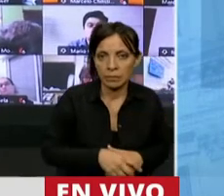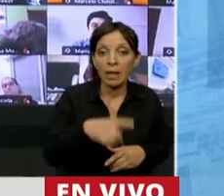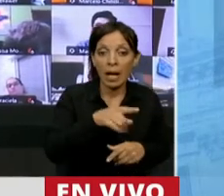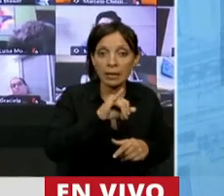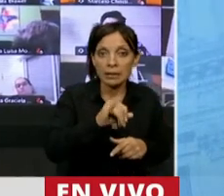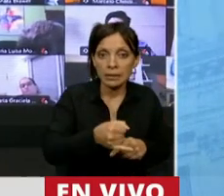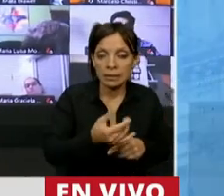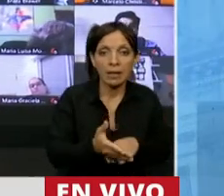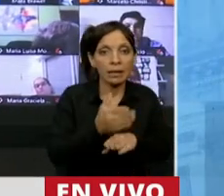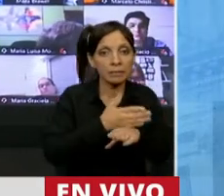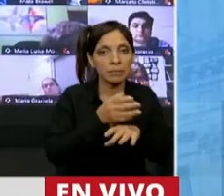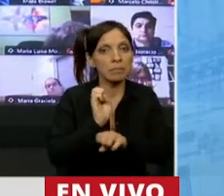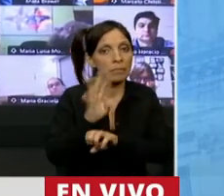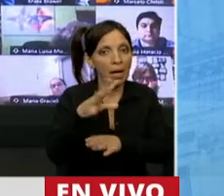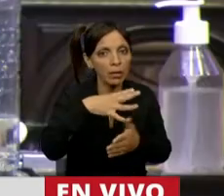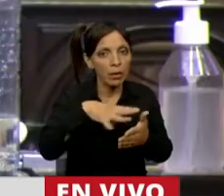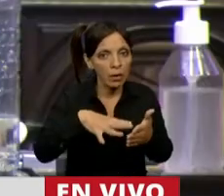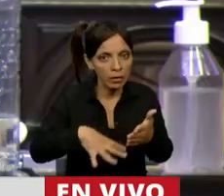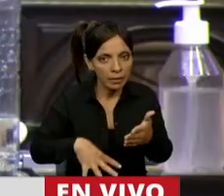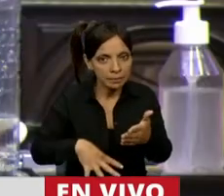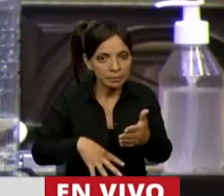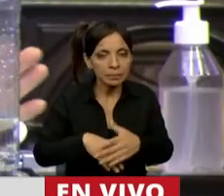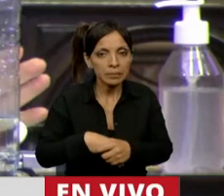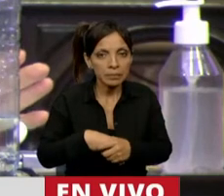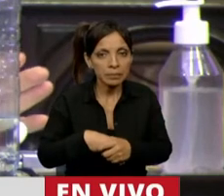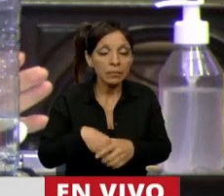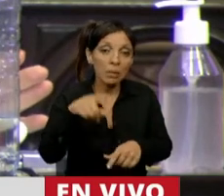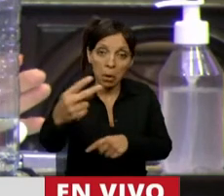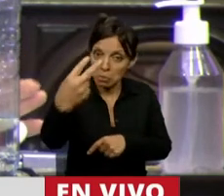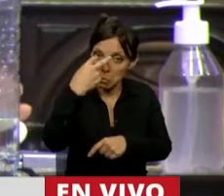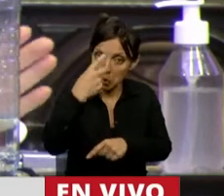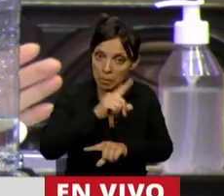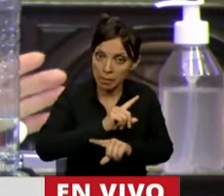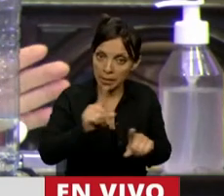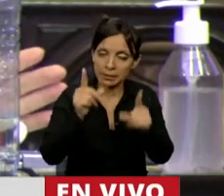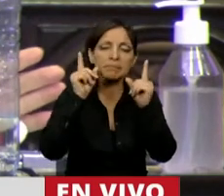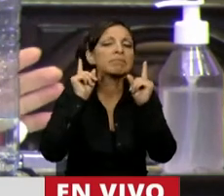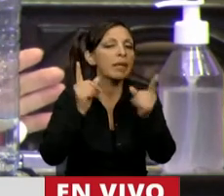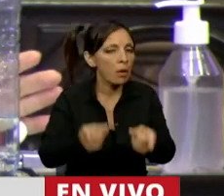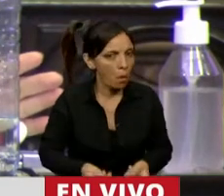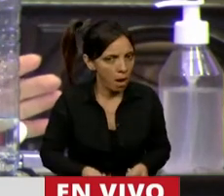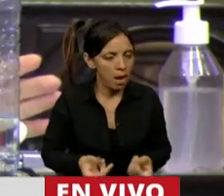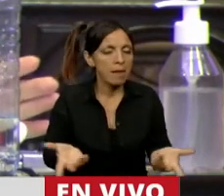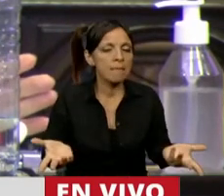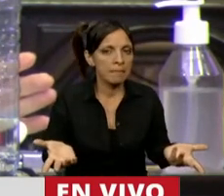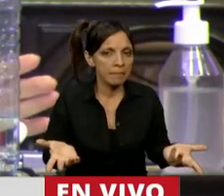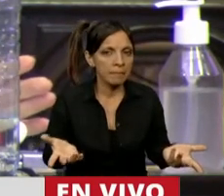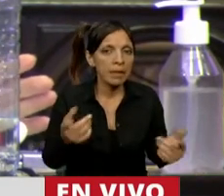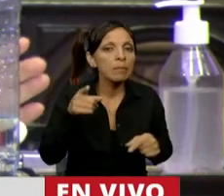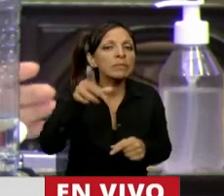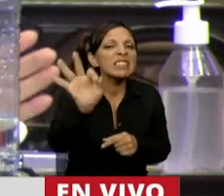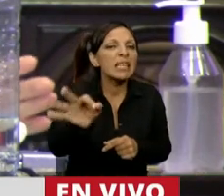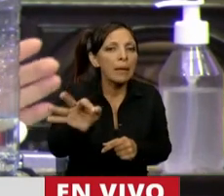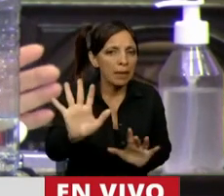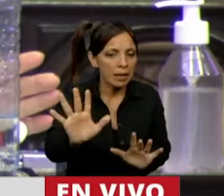se le envió una nota, presidente, aunque no me mire, lamentablemente, porque usted sabe